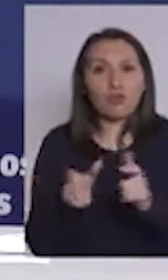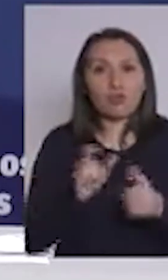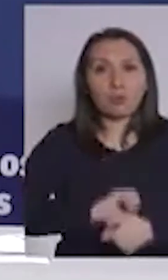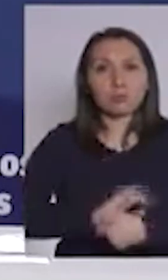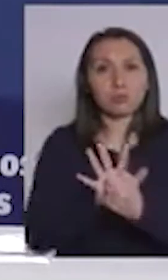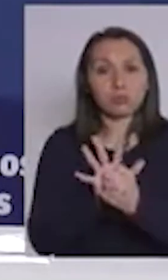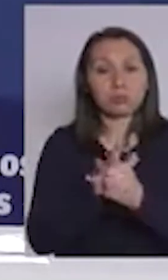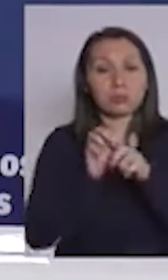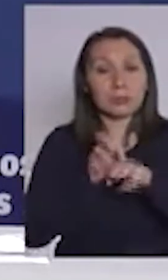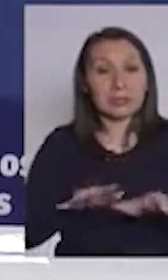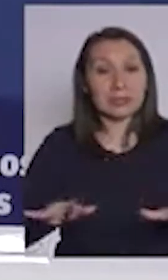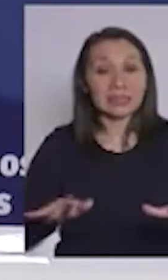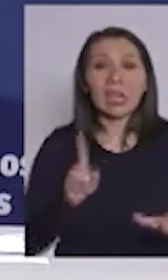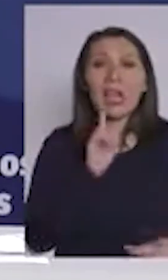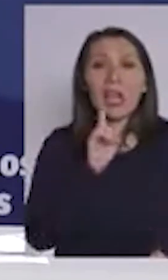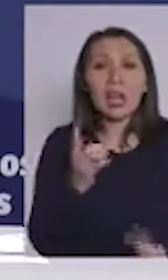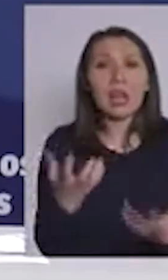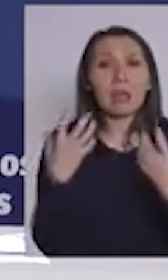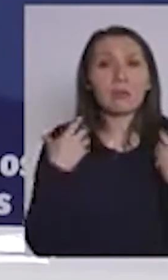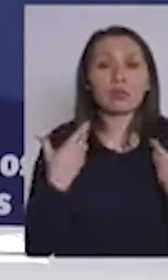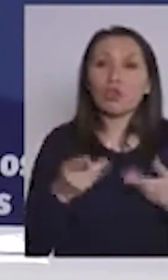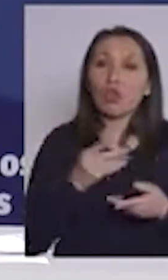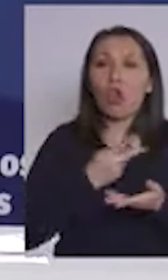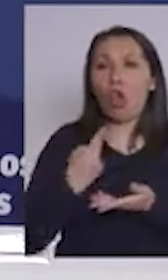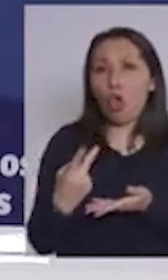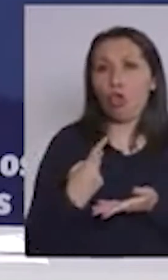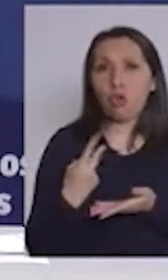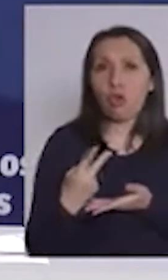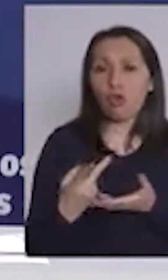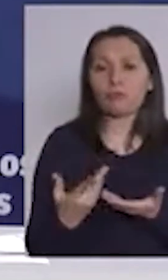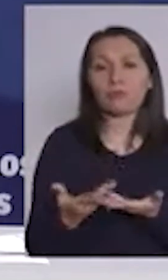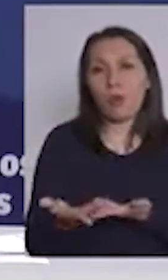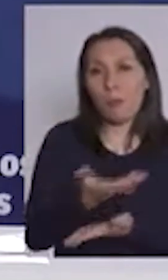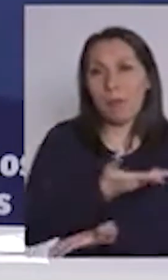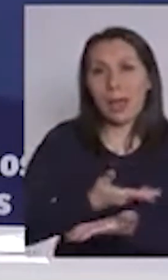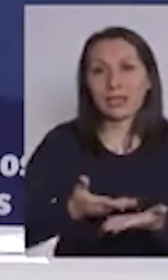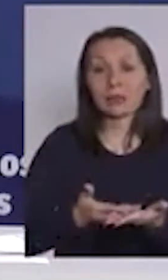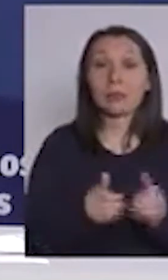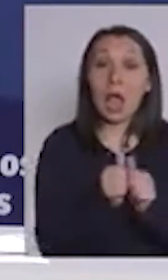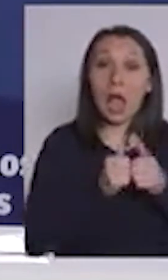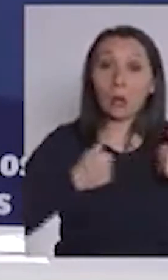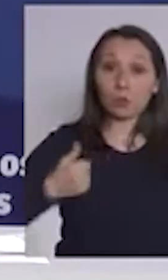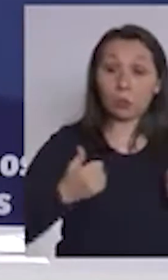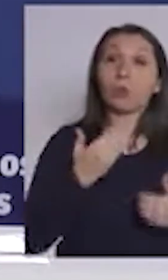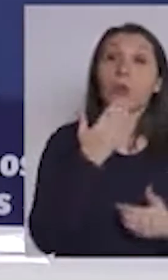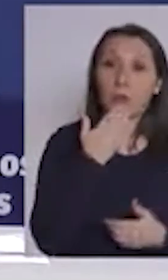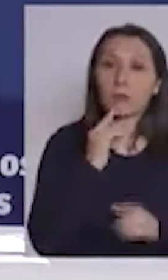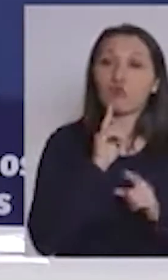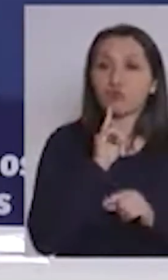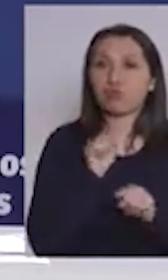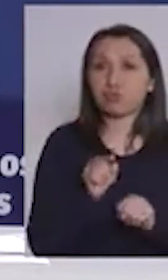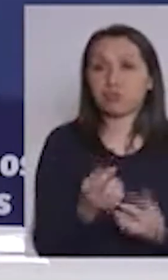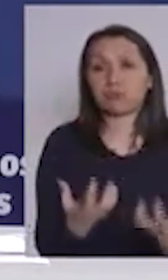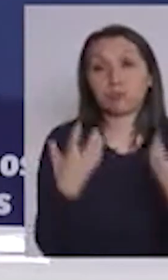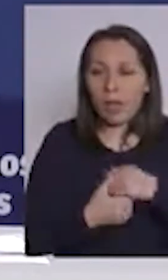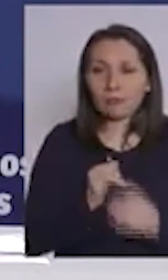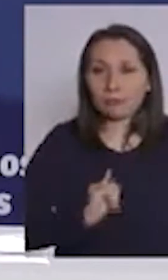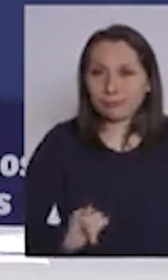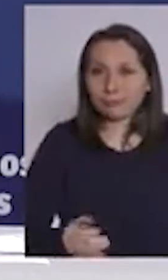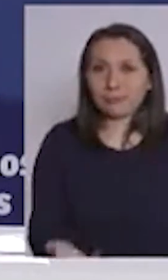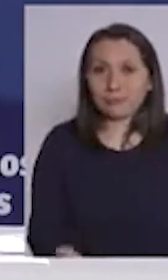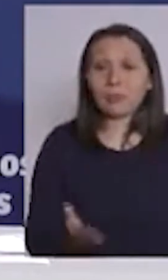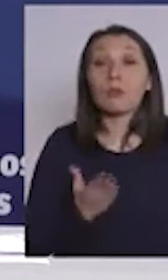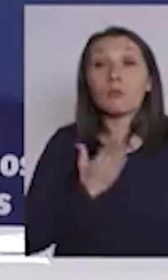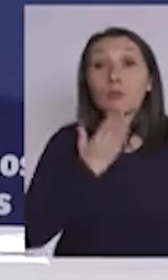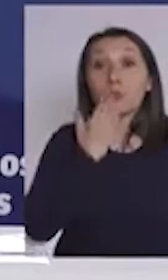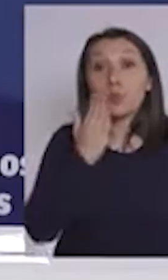es una responsabilidad compartida obviamente que la autoridad también tiene responsabilidad en